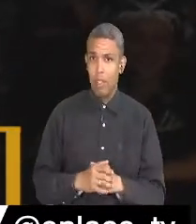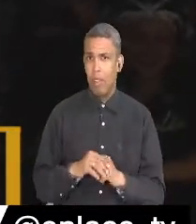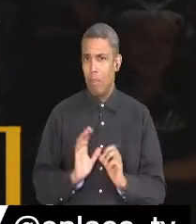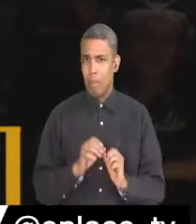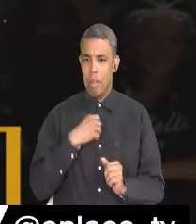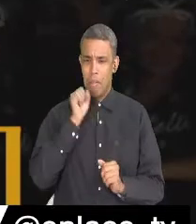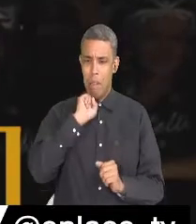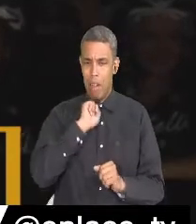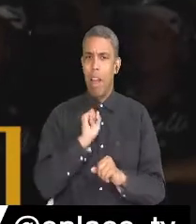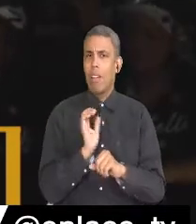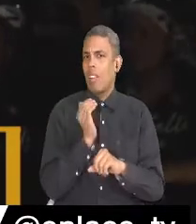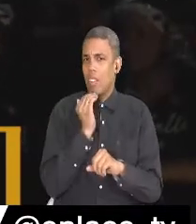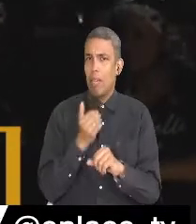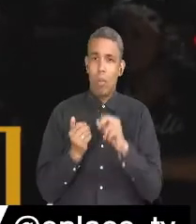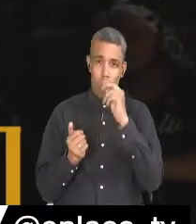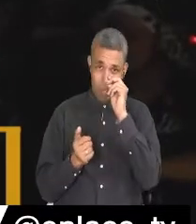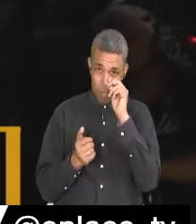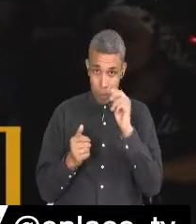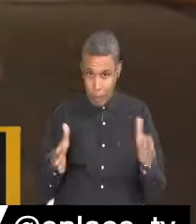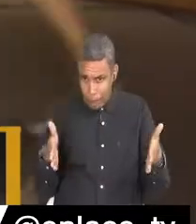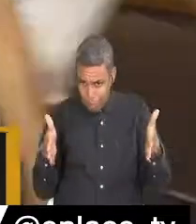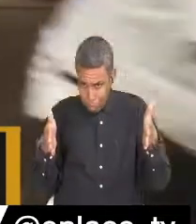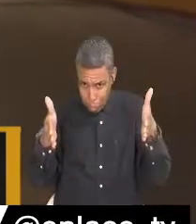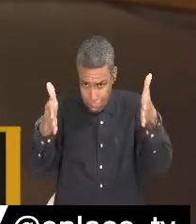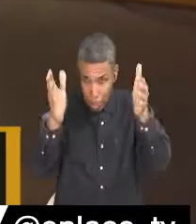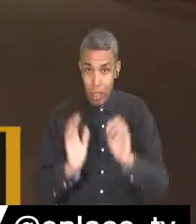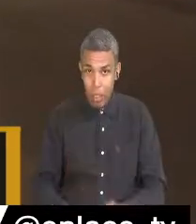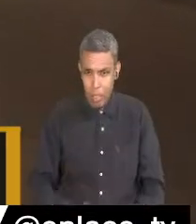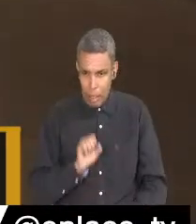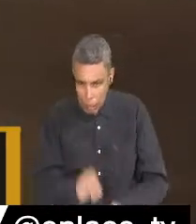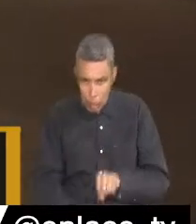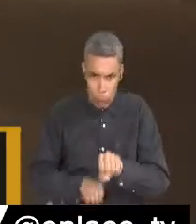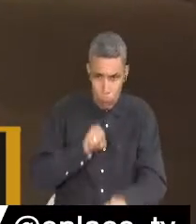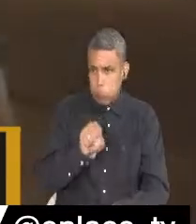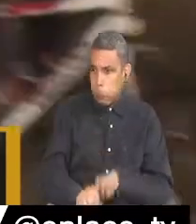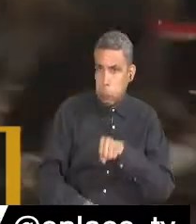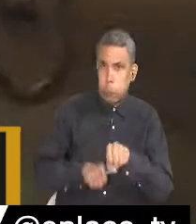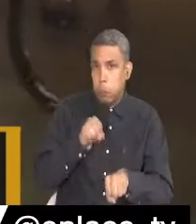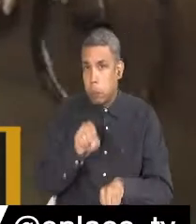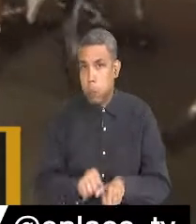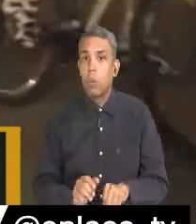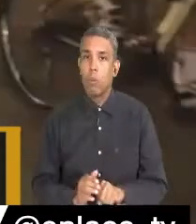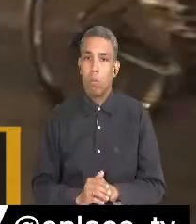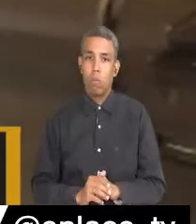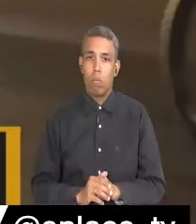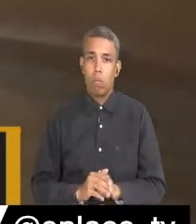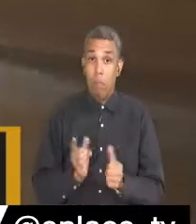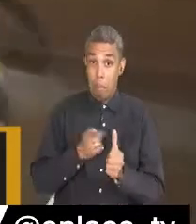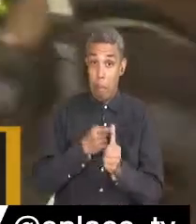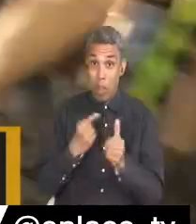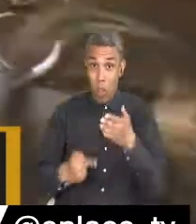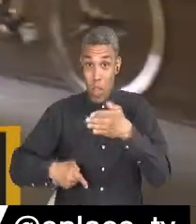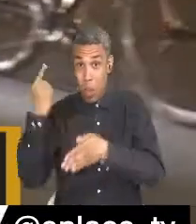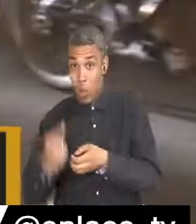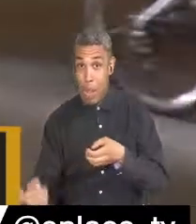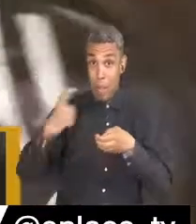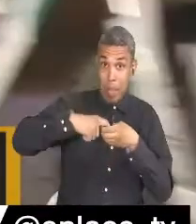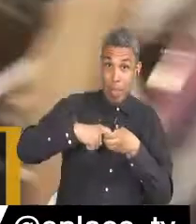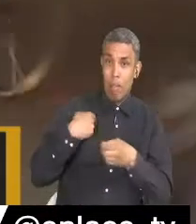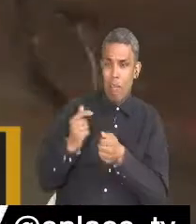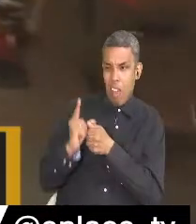Barranca, supongamos la Circunvalar. Ya cuando ya se siente un poquito más preparado, los acompañamos. Claro que nosotros siempre tenemos un grupo de